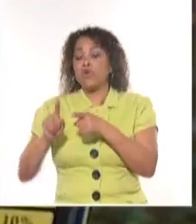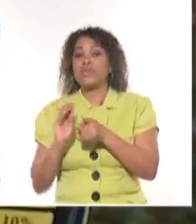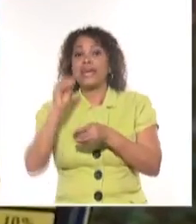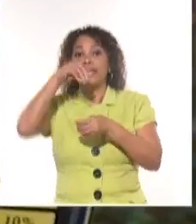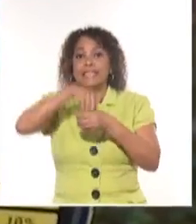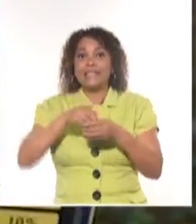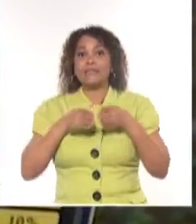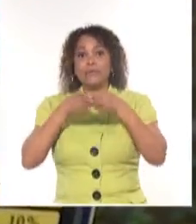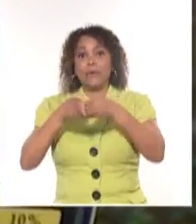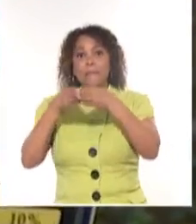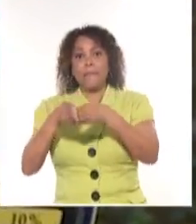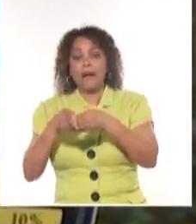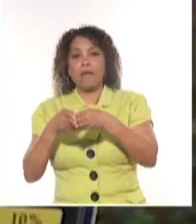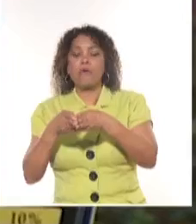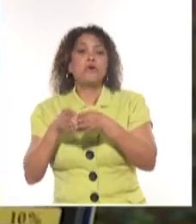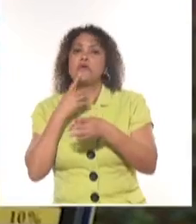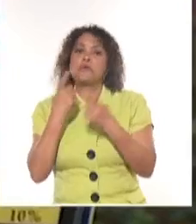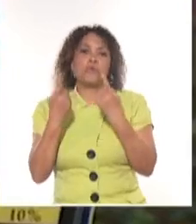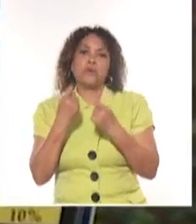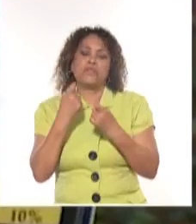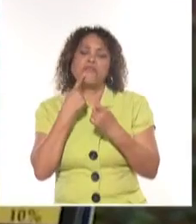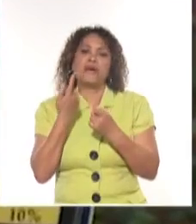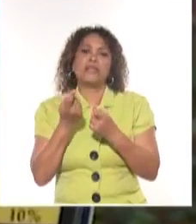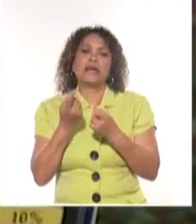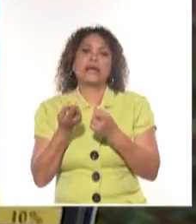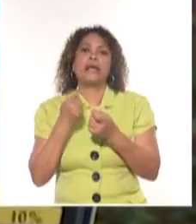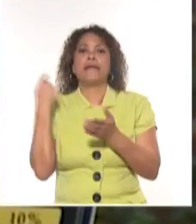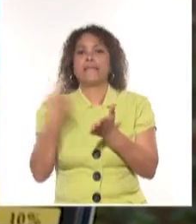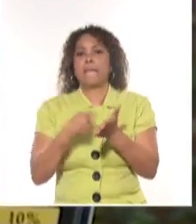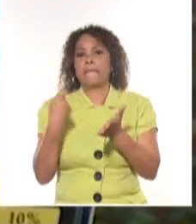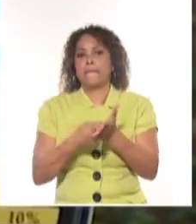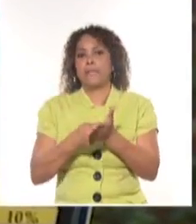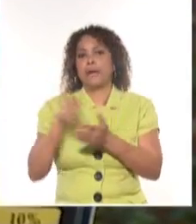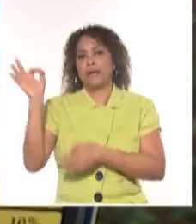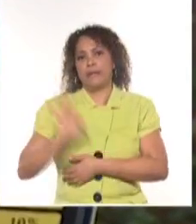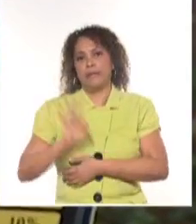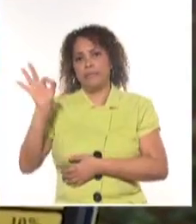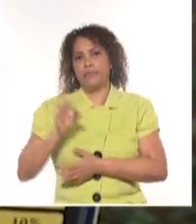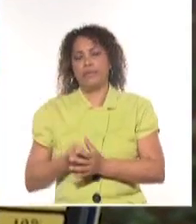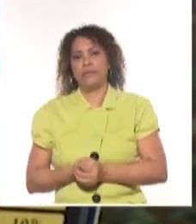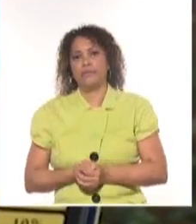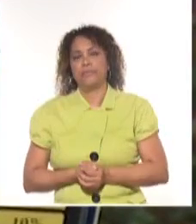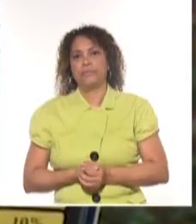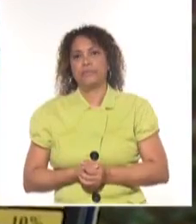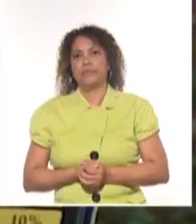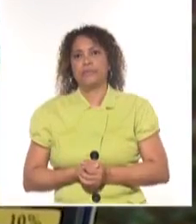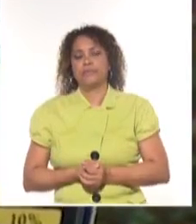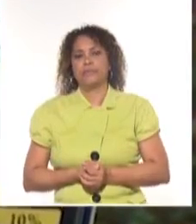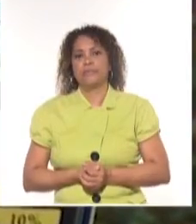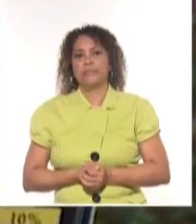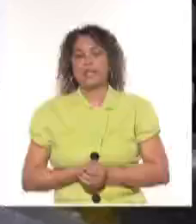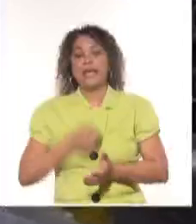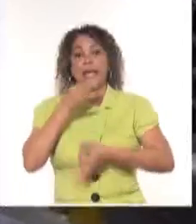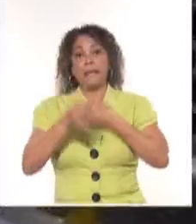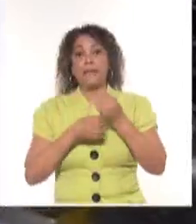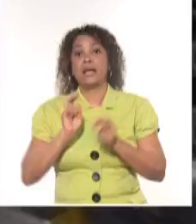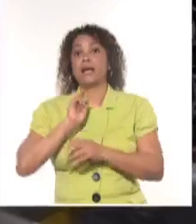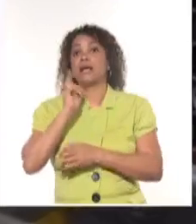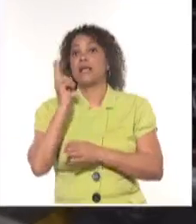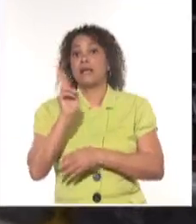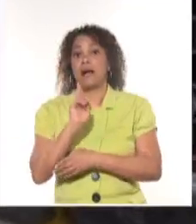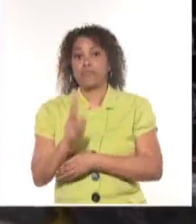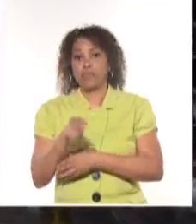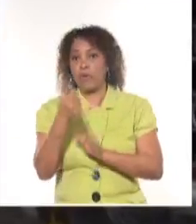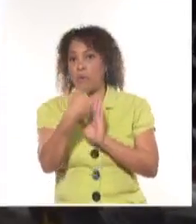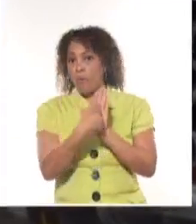en un barco y en tránsito hacia los Estados Unidos antes del tiempo de entrada en vigor, según figura en la orden ejecutiva del republicano.